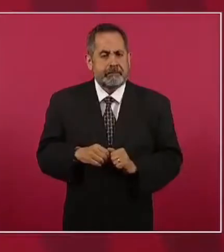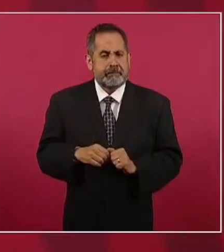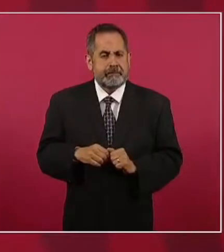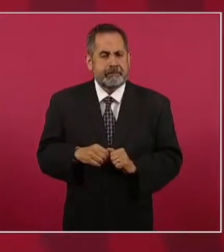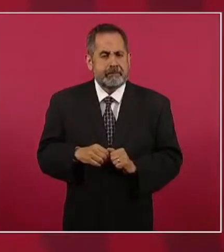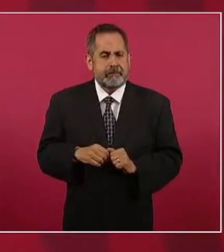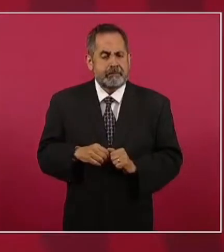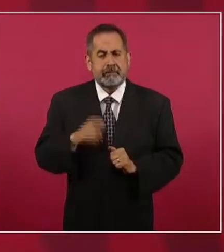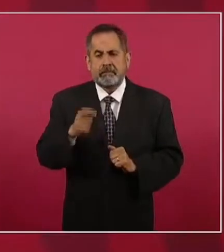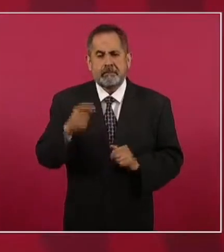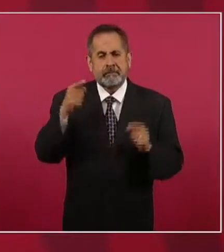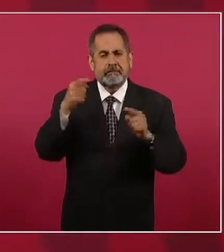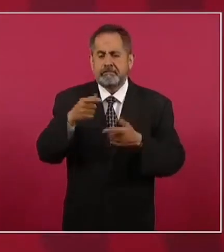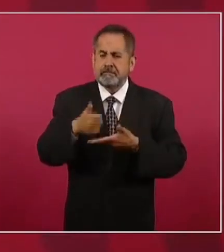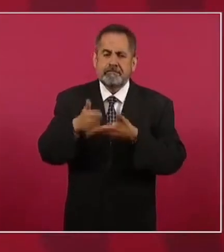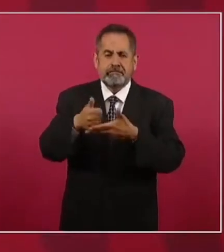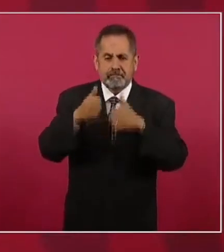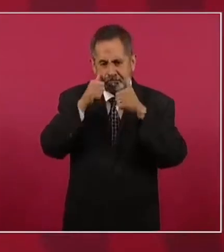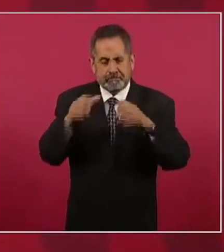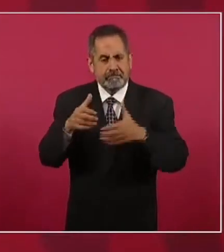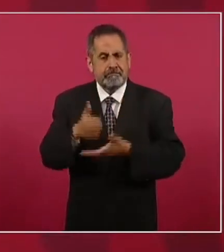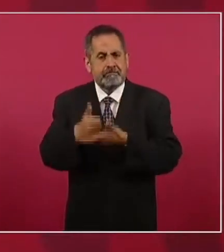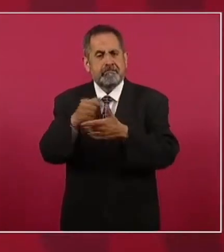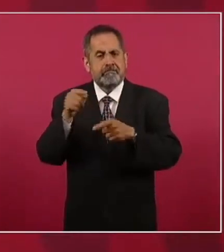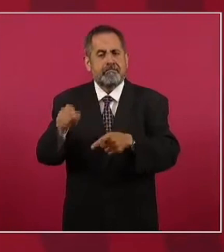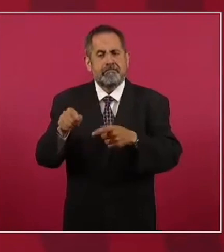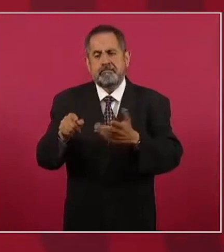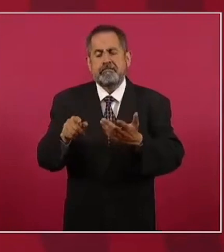¿Cómo ayudar para